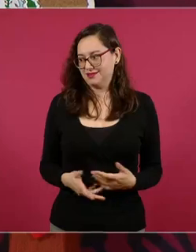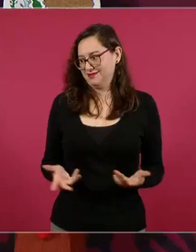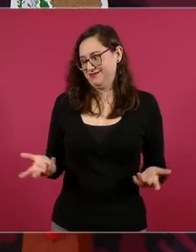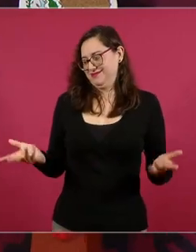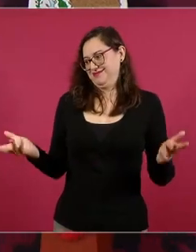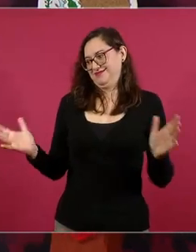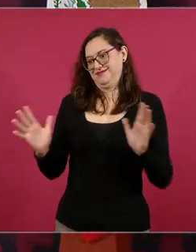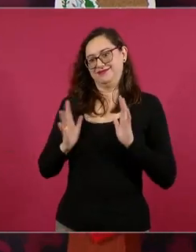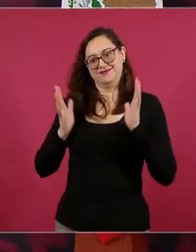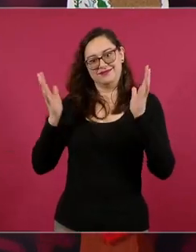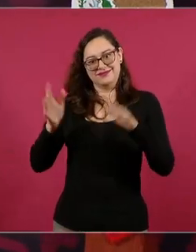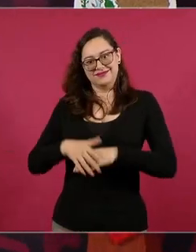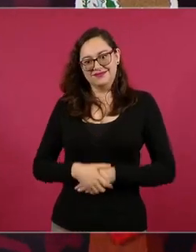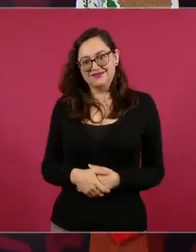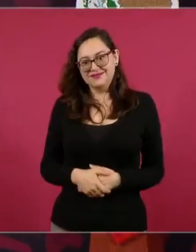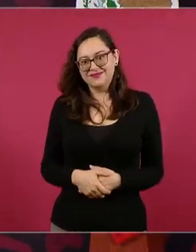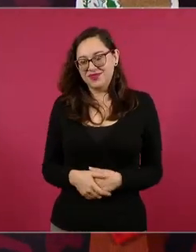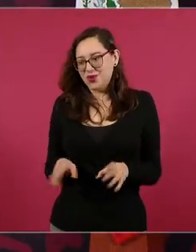para Estados Unidos de